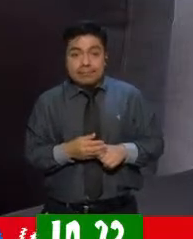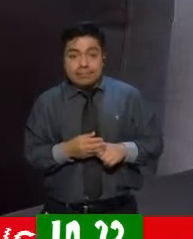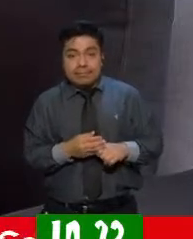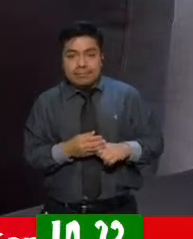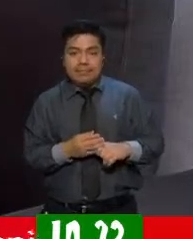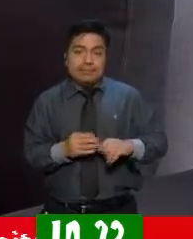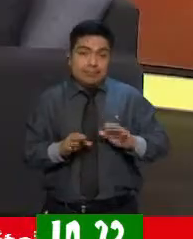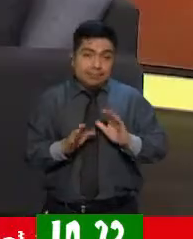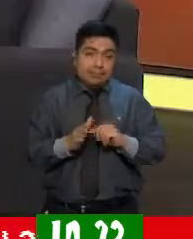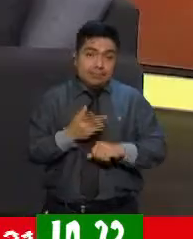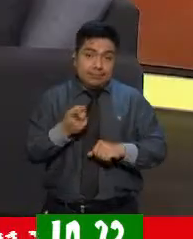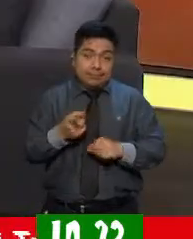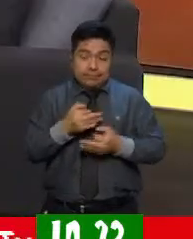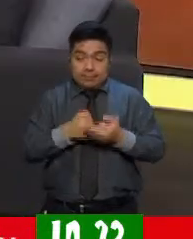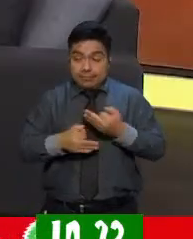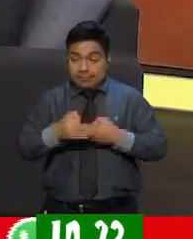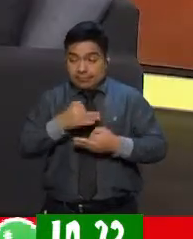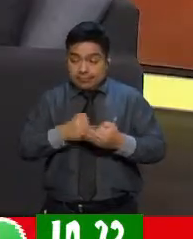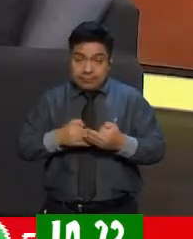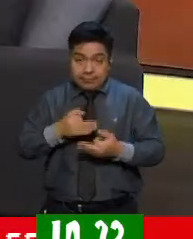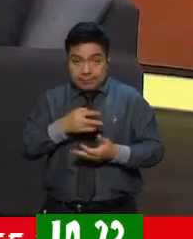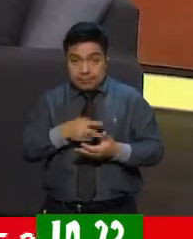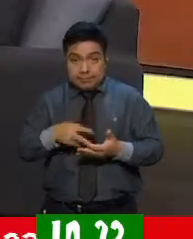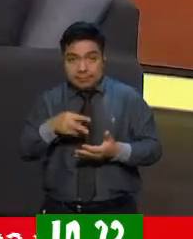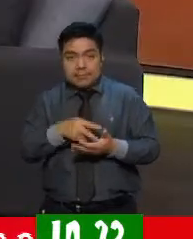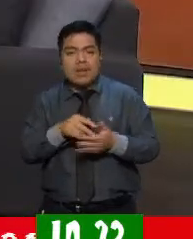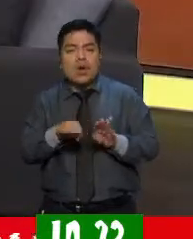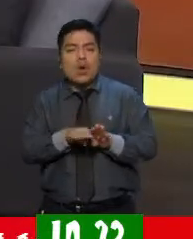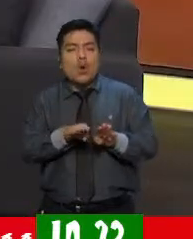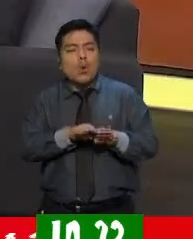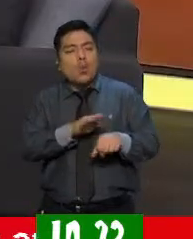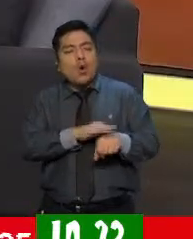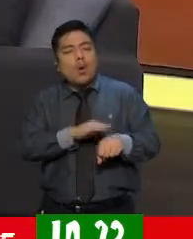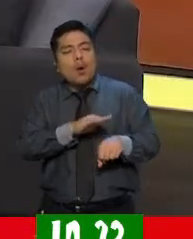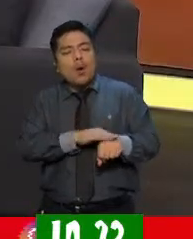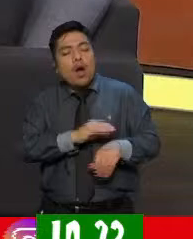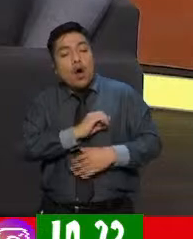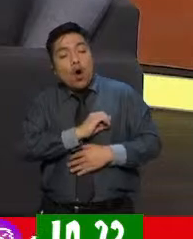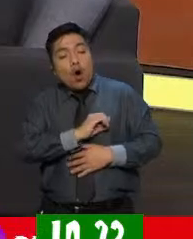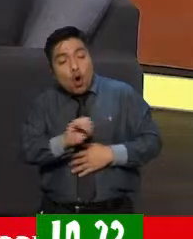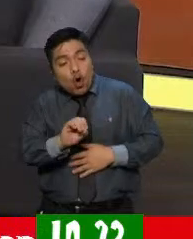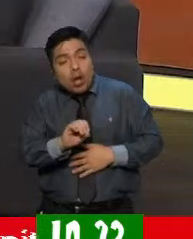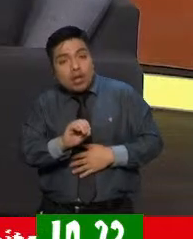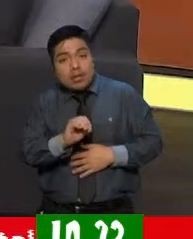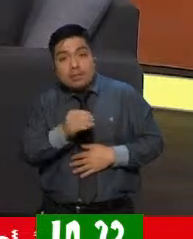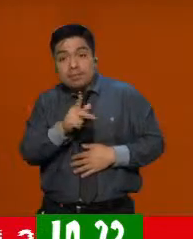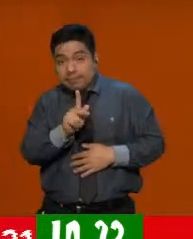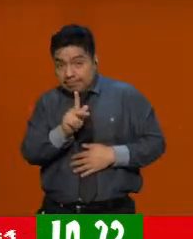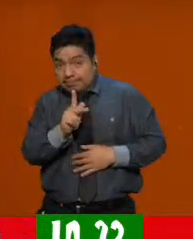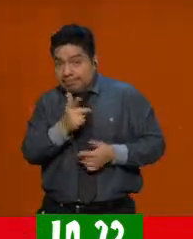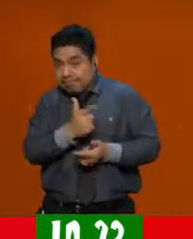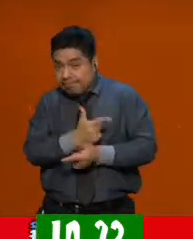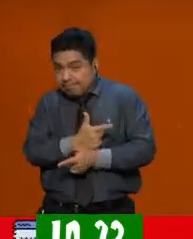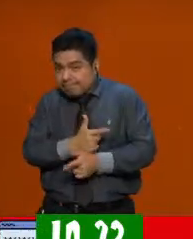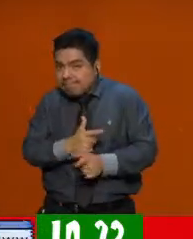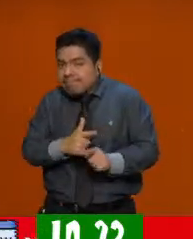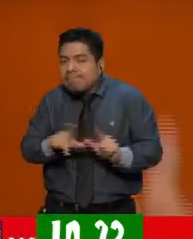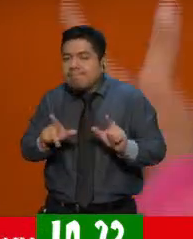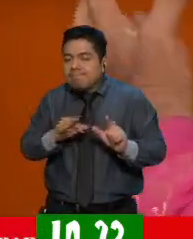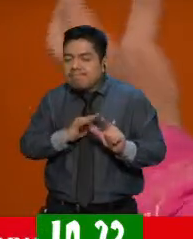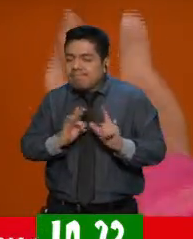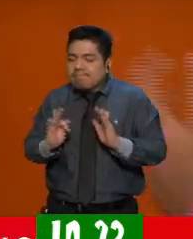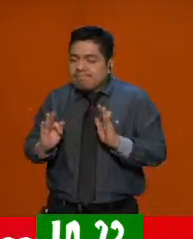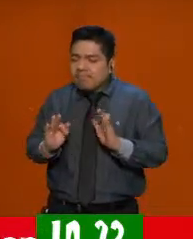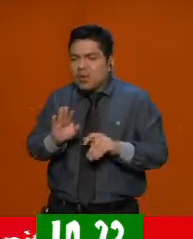eres no fascista. todo el discurso puede calificar como de odio, pero sí tenemos la libertad de expresión de hacerle frente. ¿En